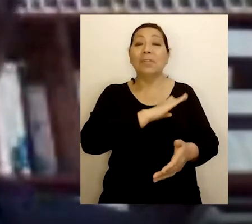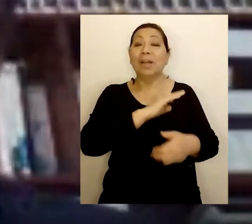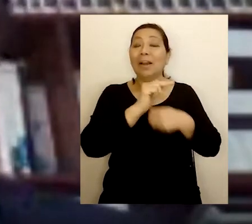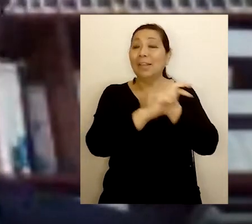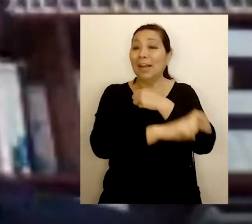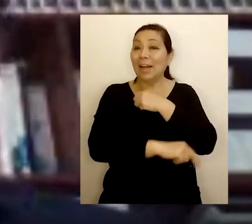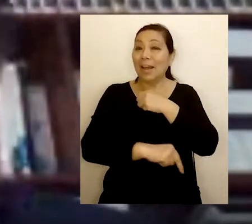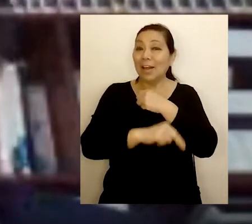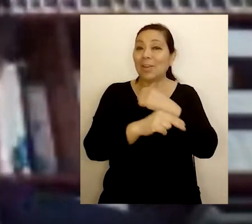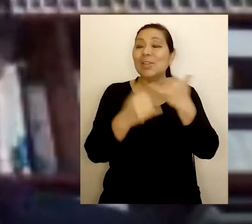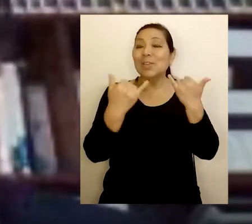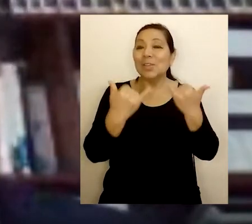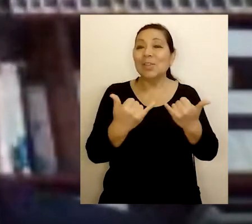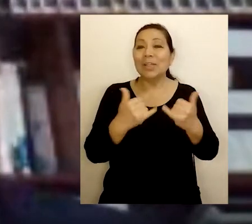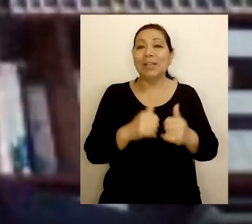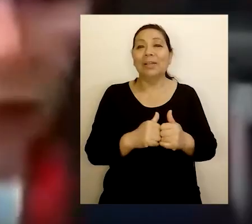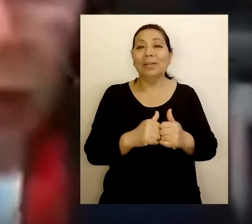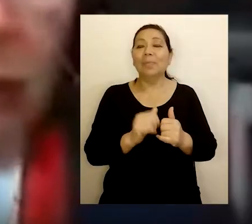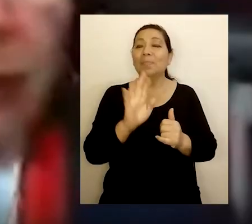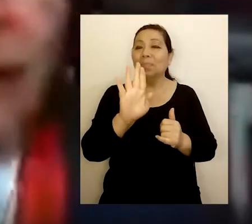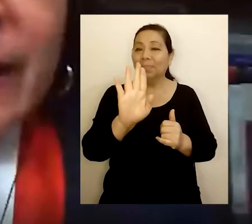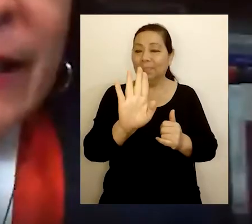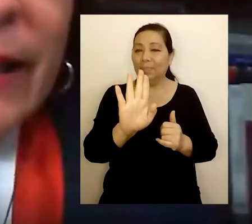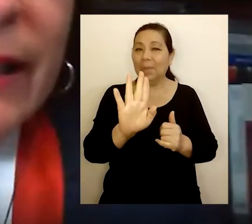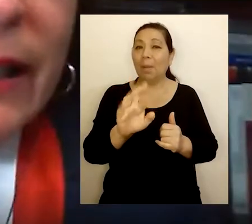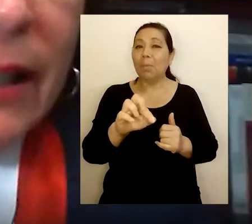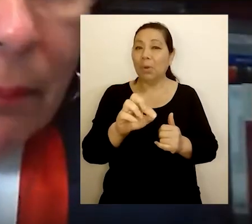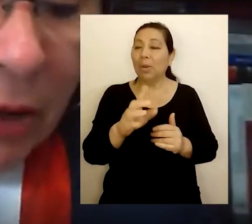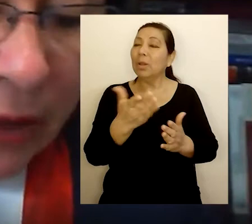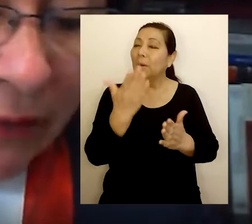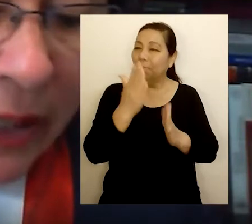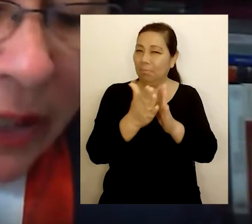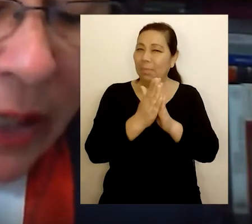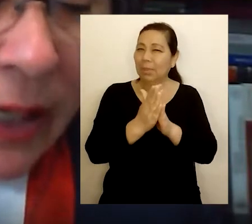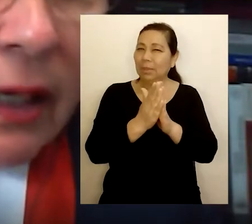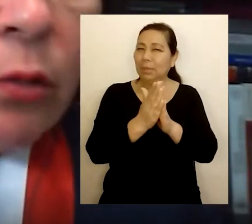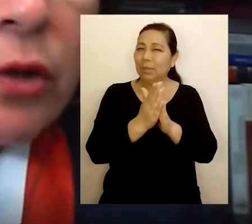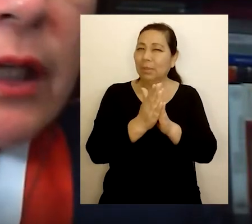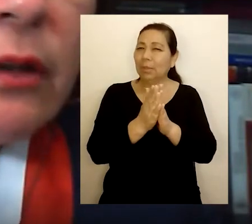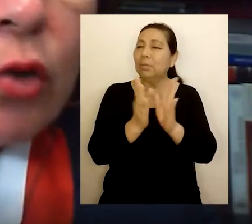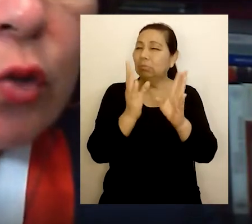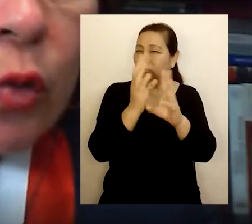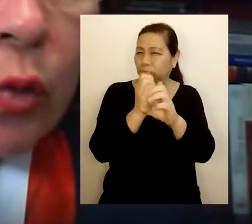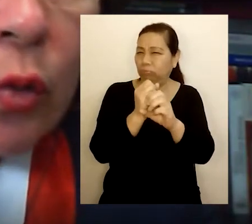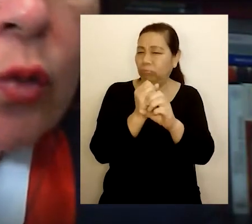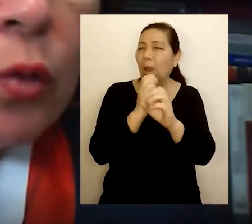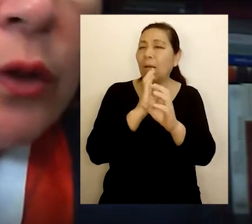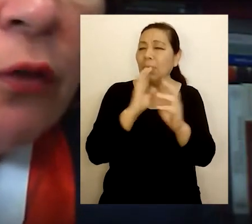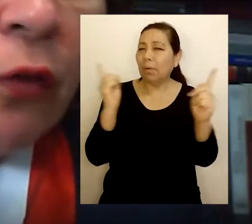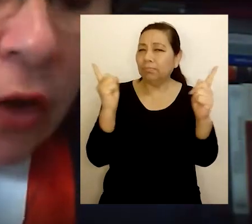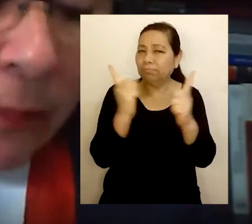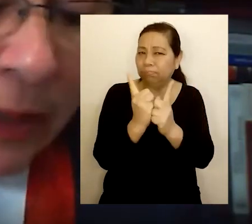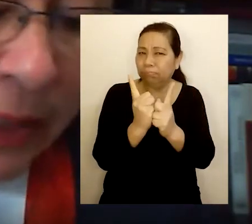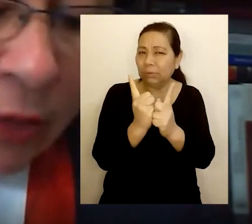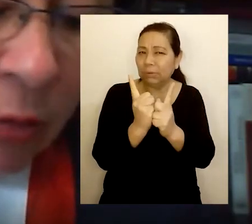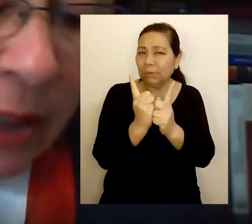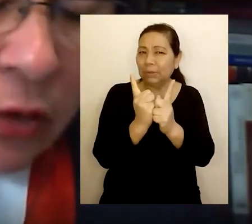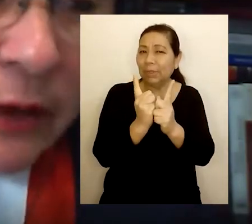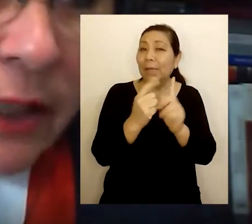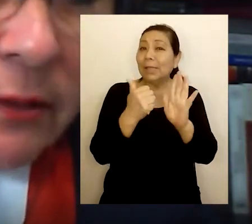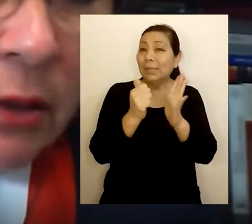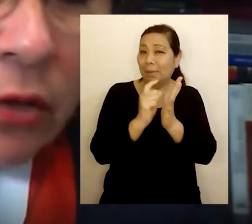Nación. Señor procurador, le pido que vaya ya ajustando su informe, ya ha